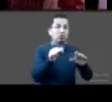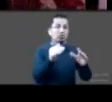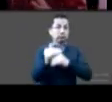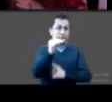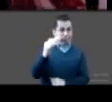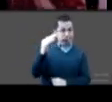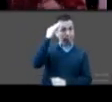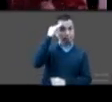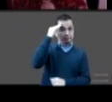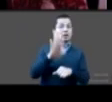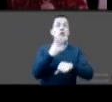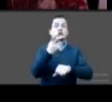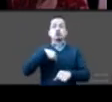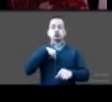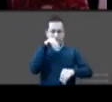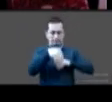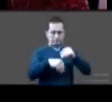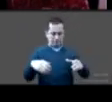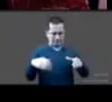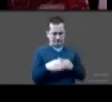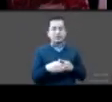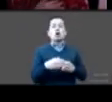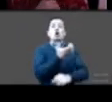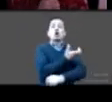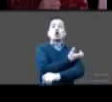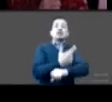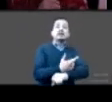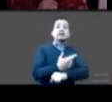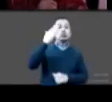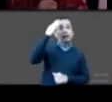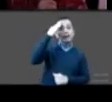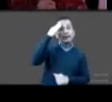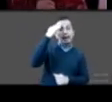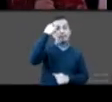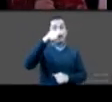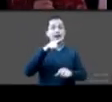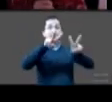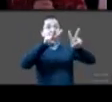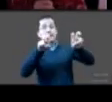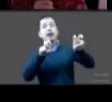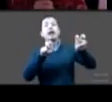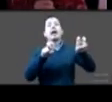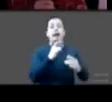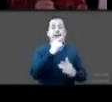Coordinación General de Investigación de Delitos de Género y Atención a Víctimas,